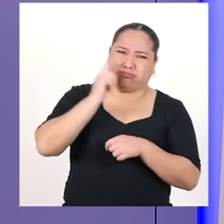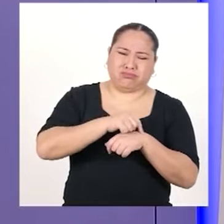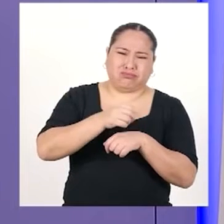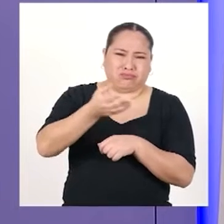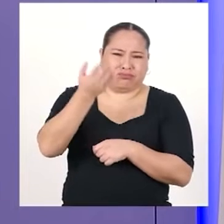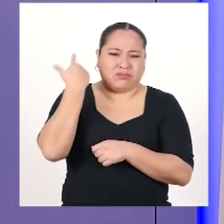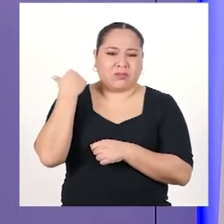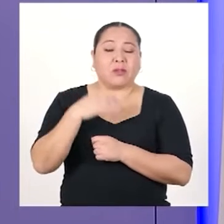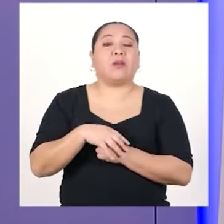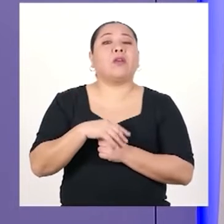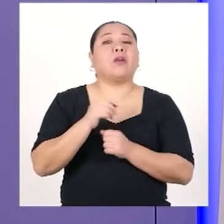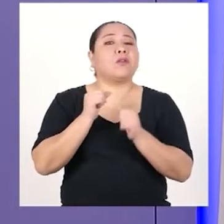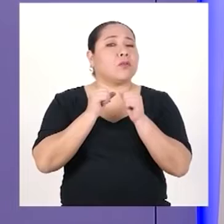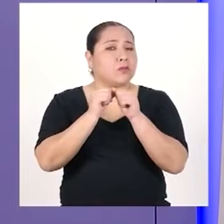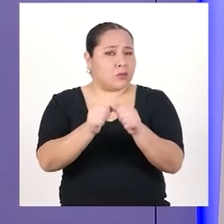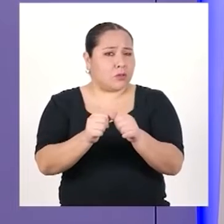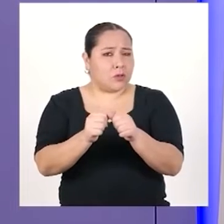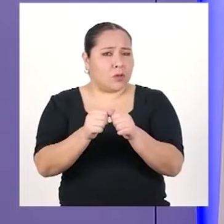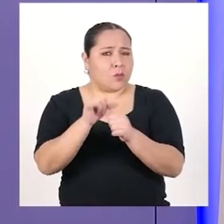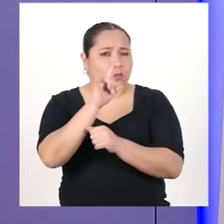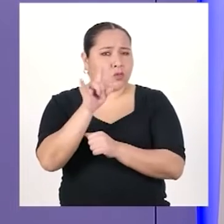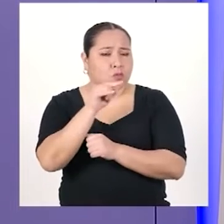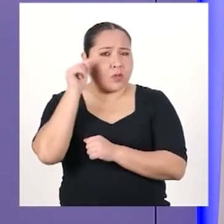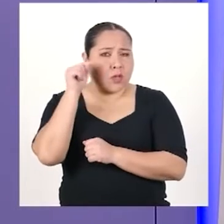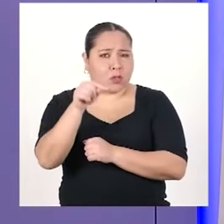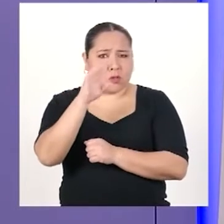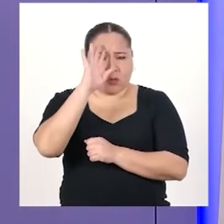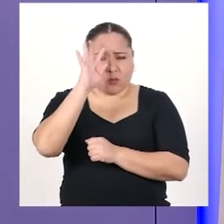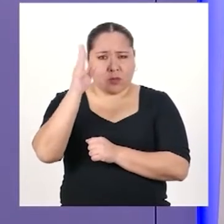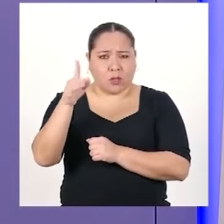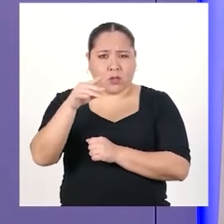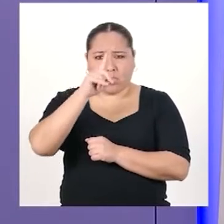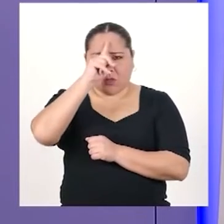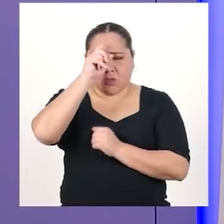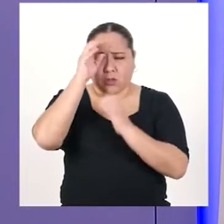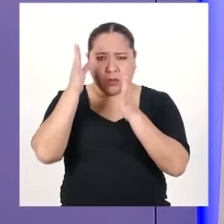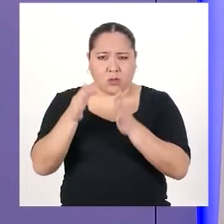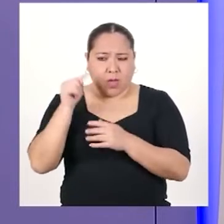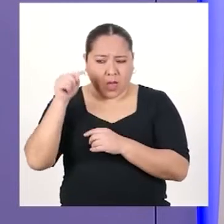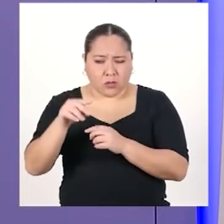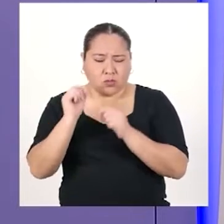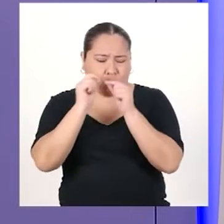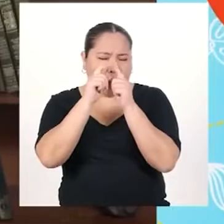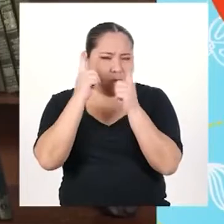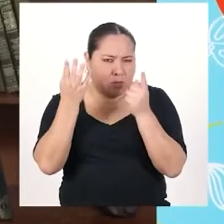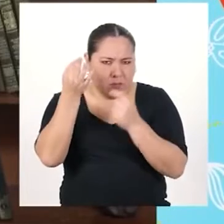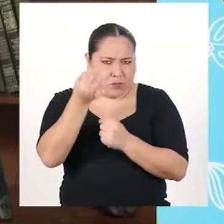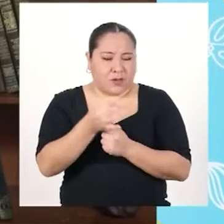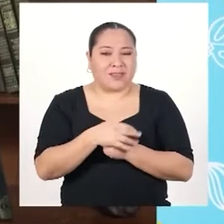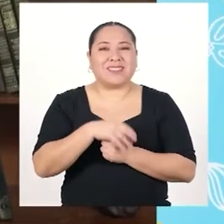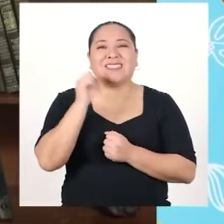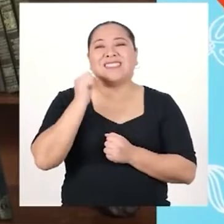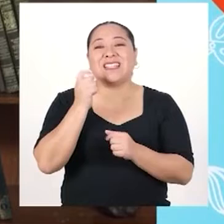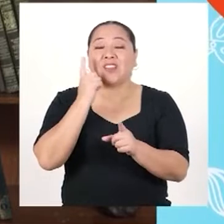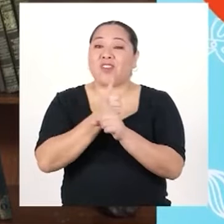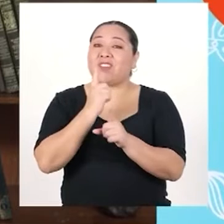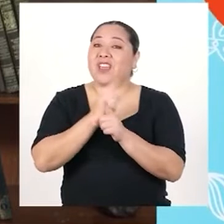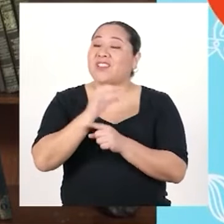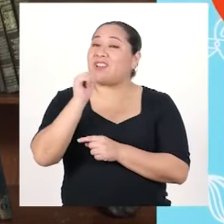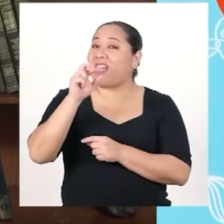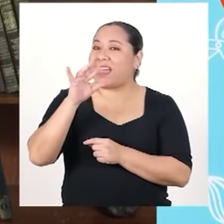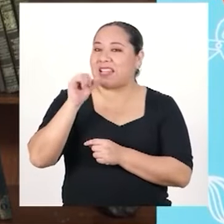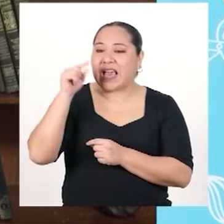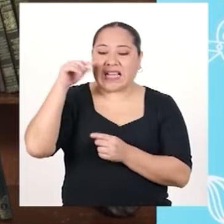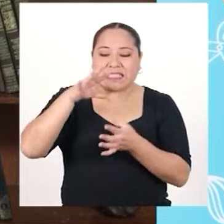profesora. Y seguimos usando la invención de los egipcios. ¿No es eso increíble? Así es, Arquímedes.